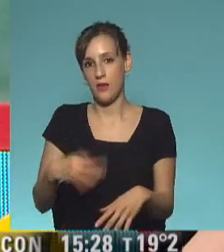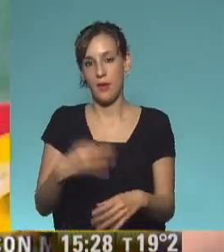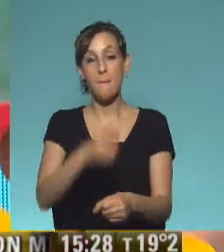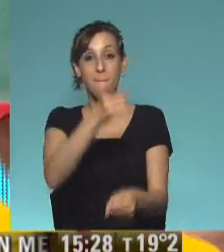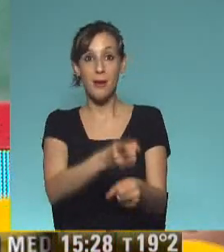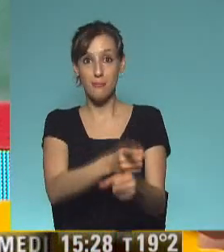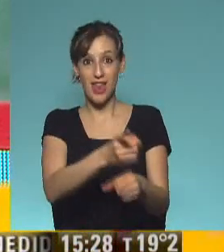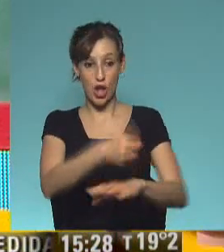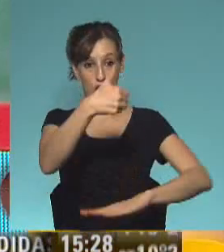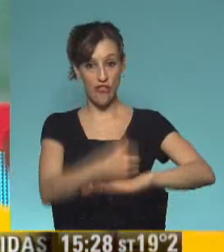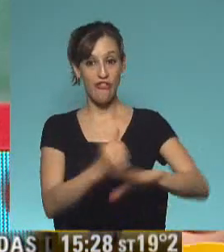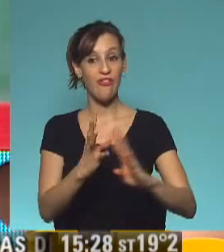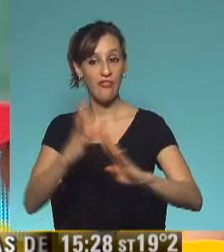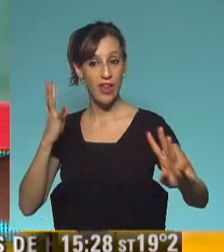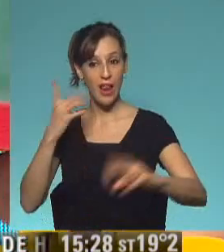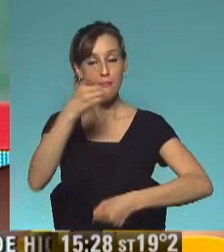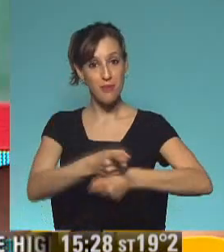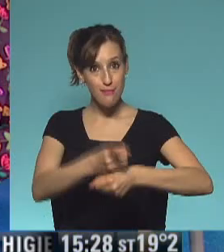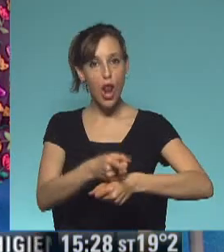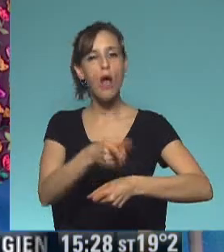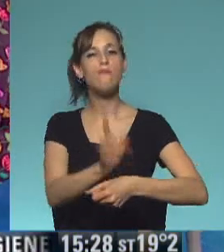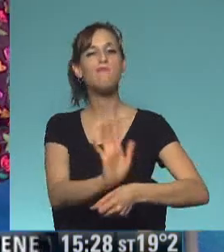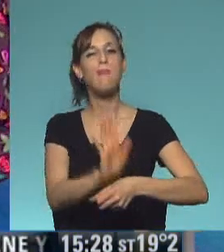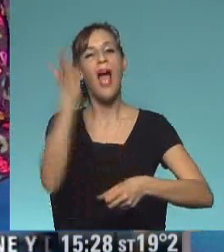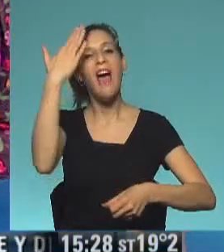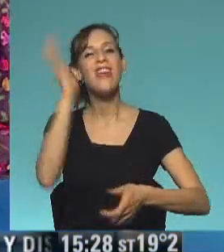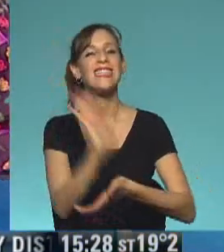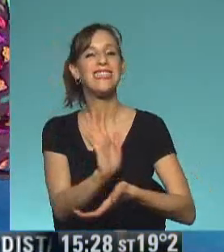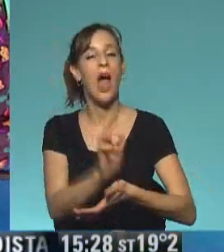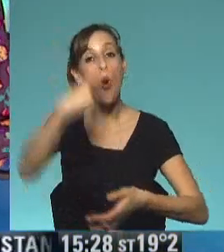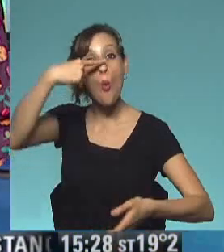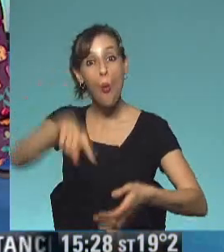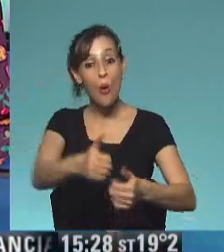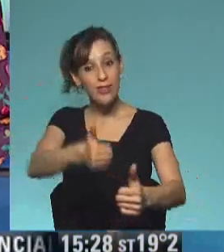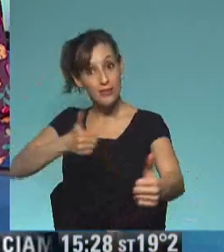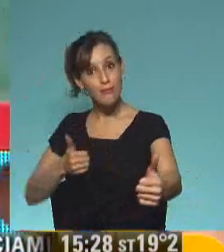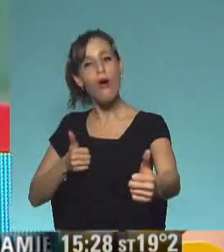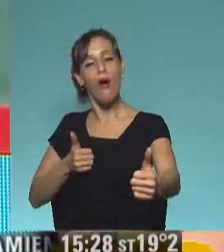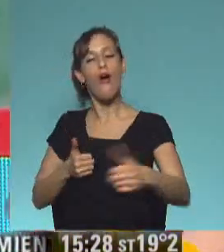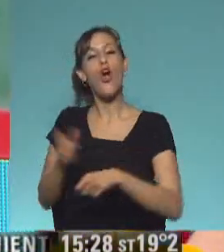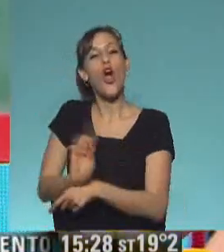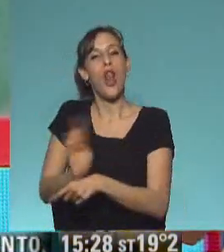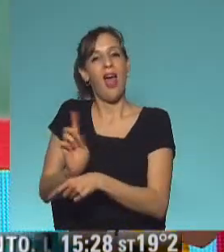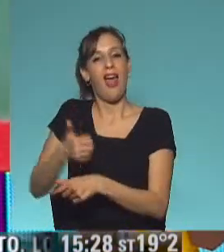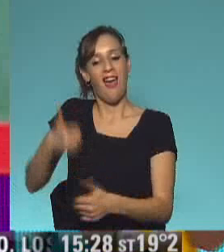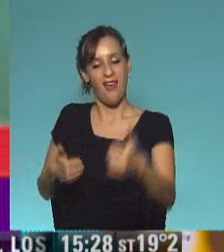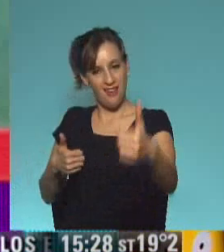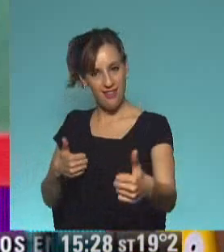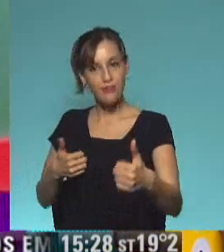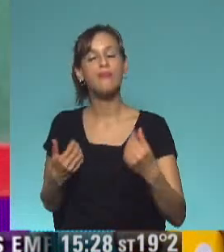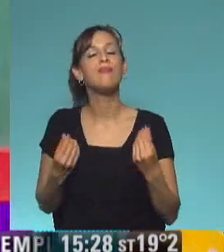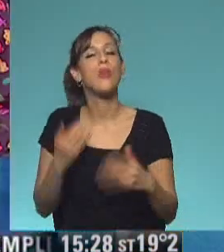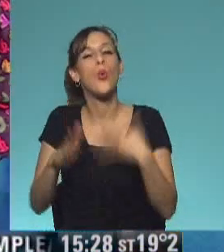de la fila o la primera de la fila es la cabeza del dragón. Sí. El último o la última de la fila es la cola del dragón. Ahí está. ¿Cuál es el juego ahora?